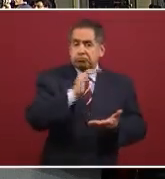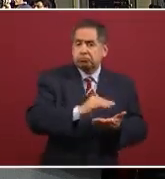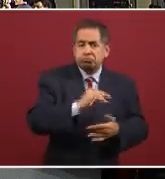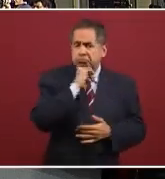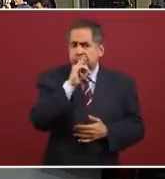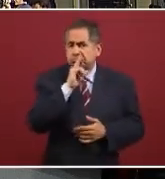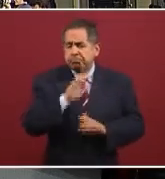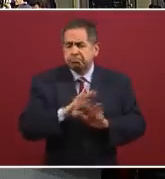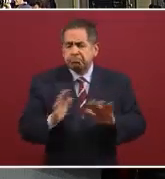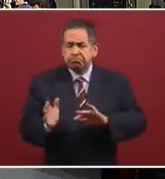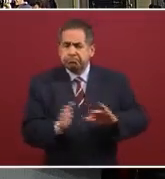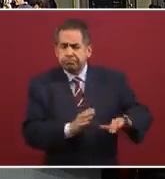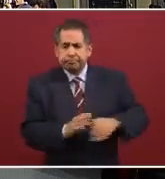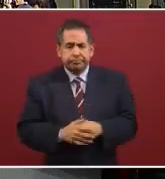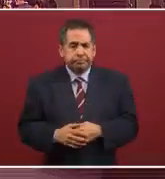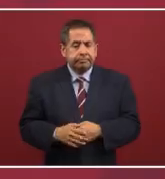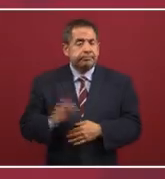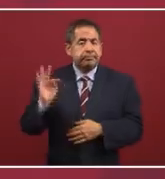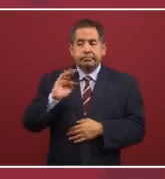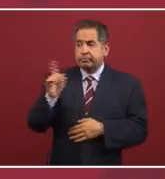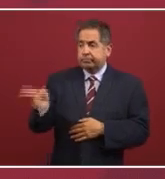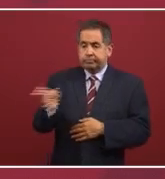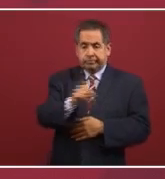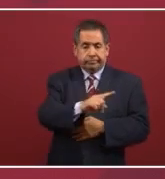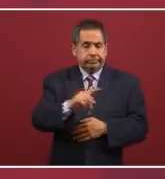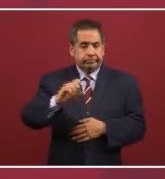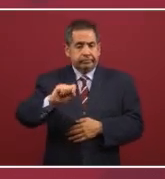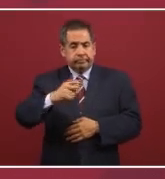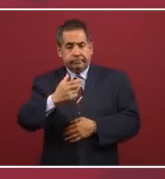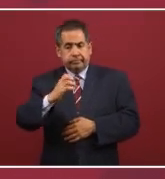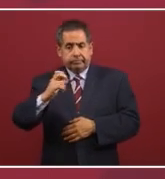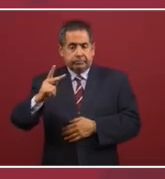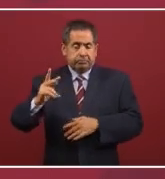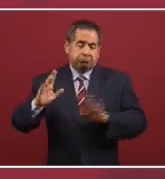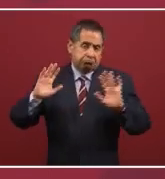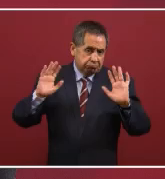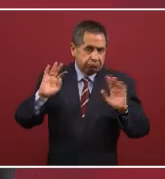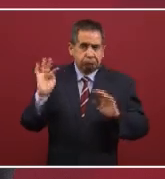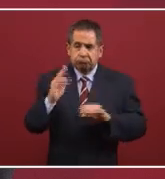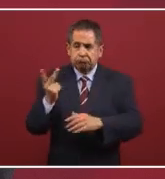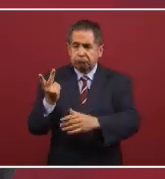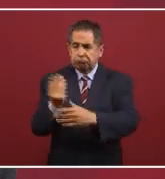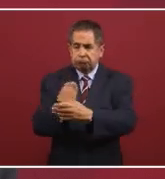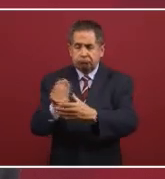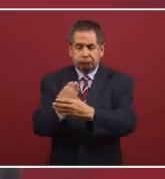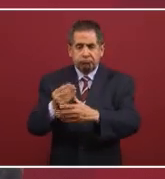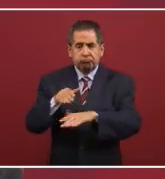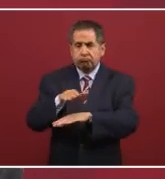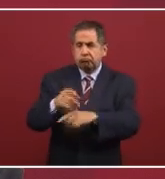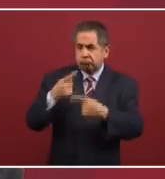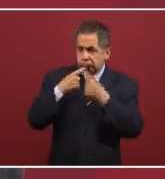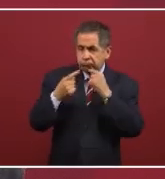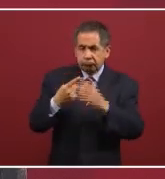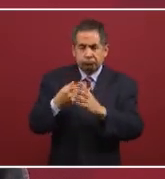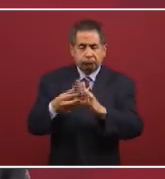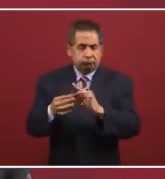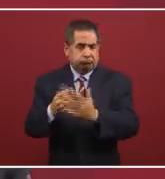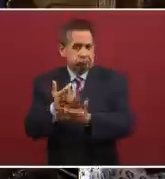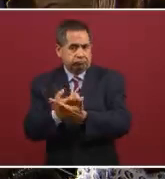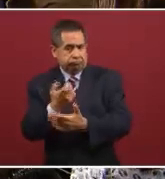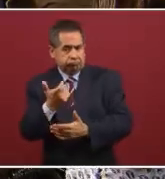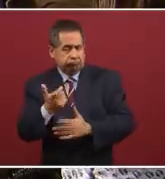Seguramente con los funcionarios de Hacienda sí trató asuntos financieros,